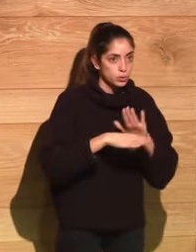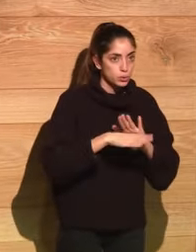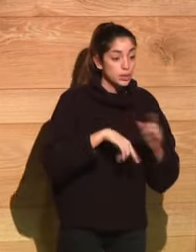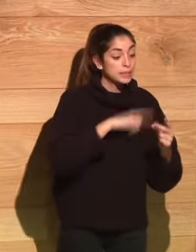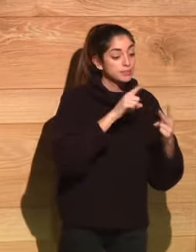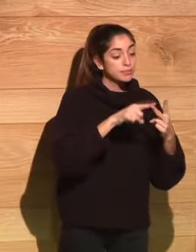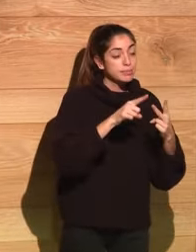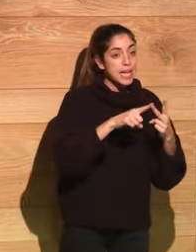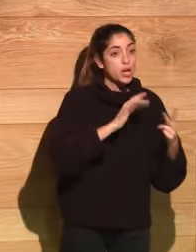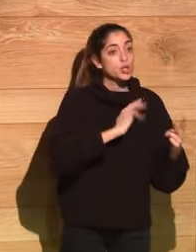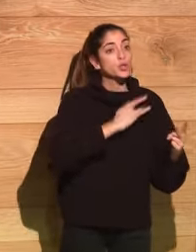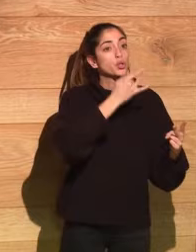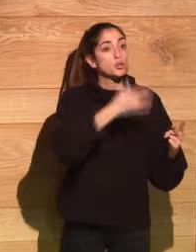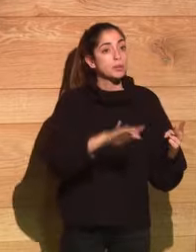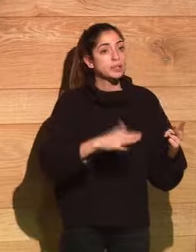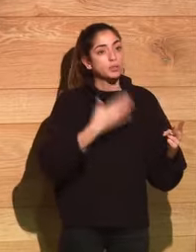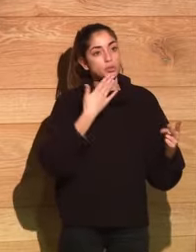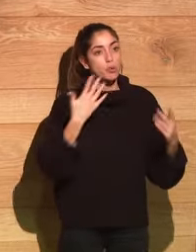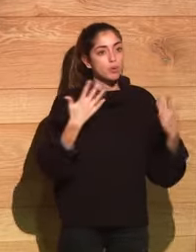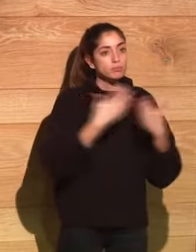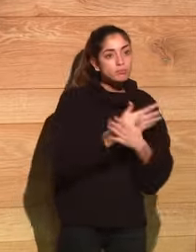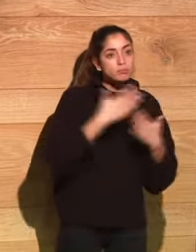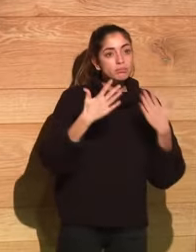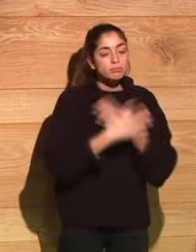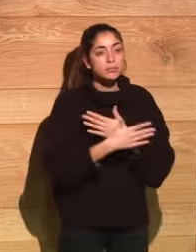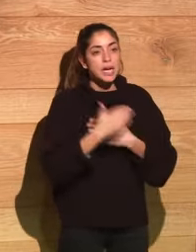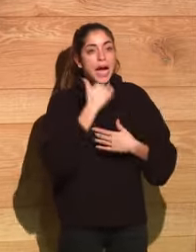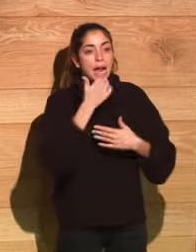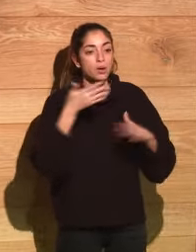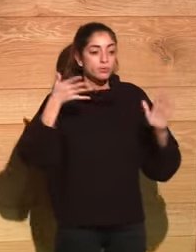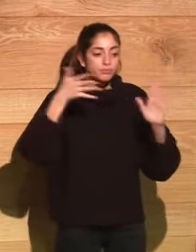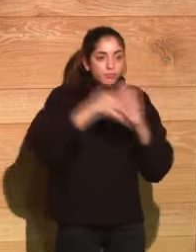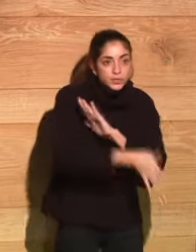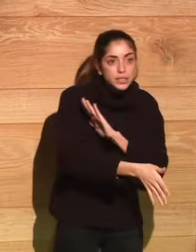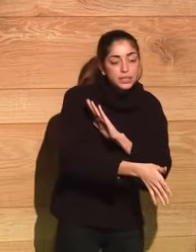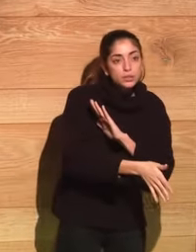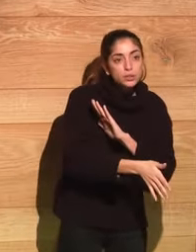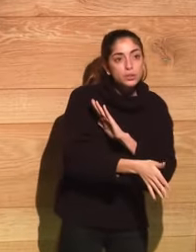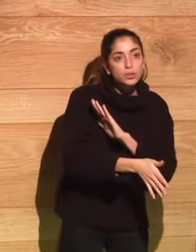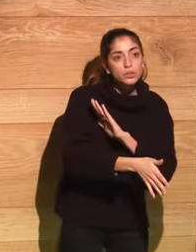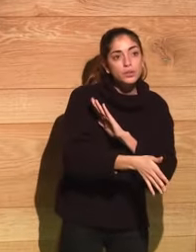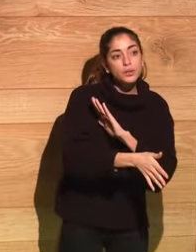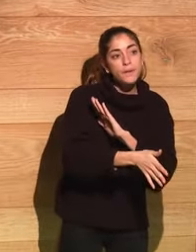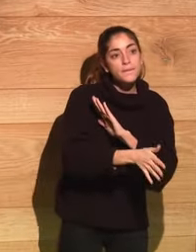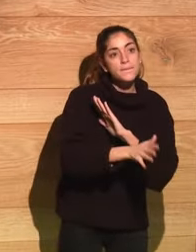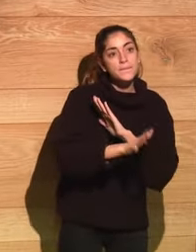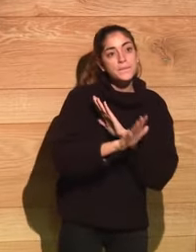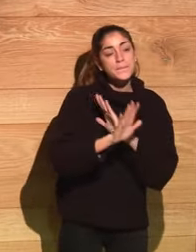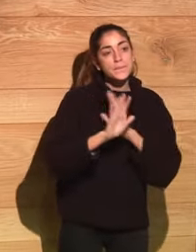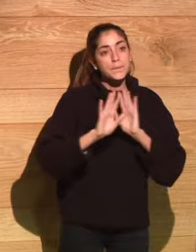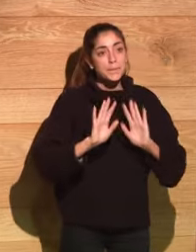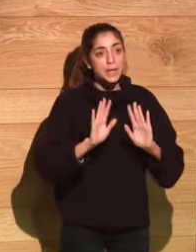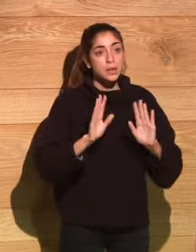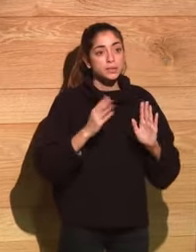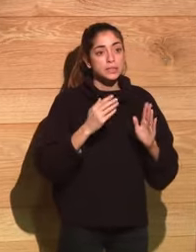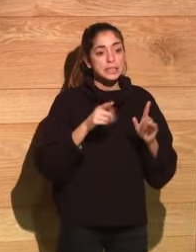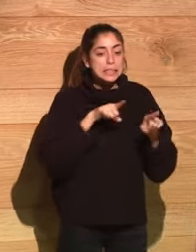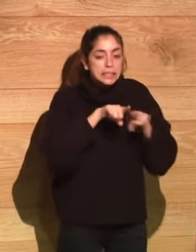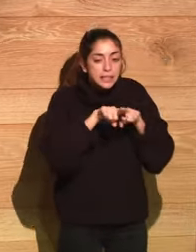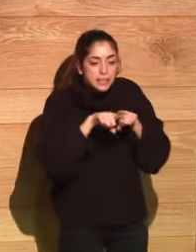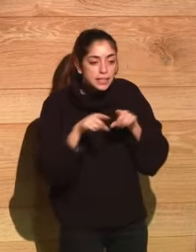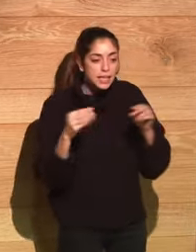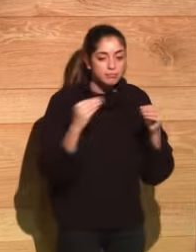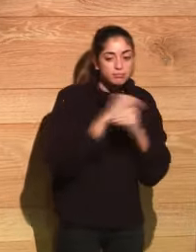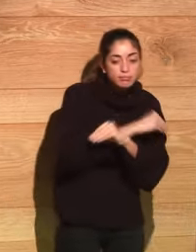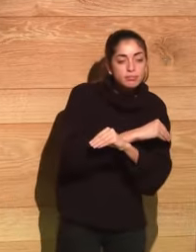romántico, que es más bien una especie de fusión con lo infinito a costa, digamos, de contradecir y de criticar